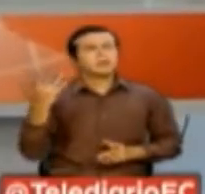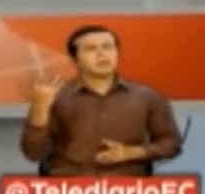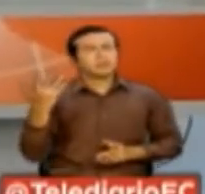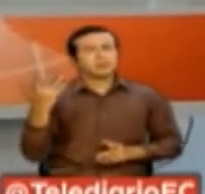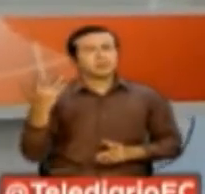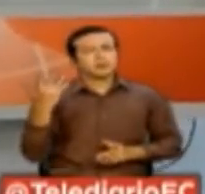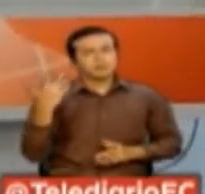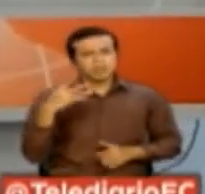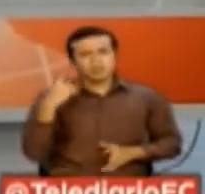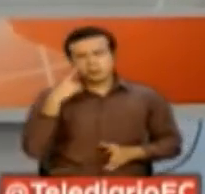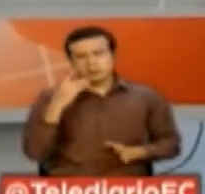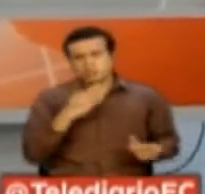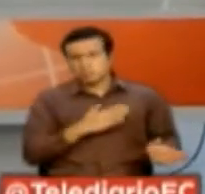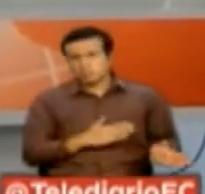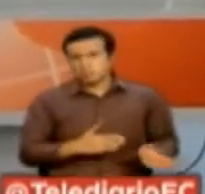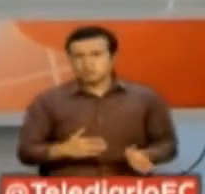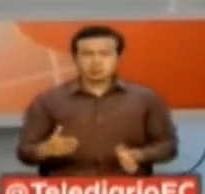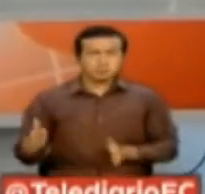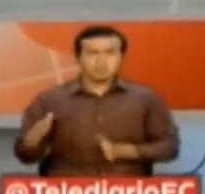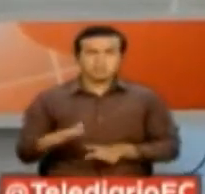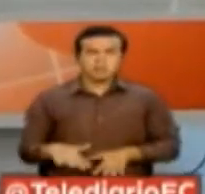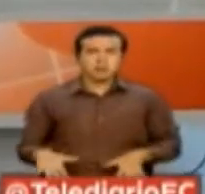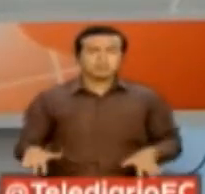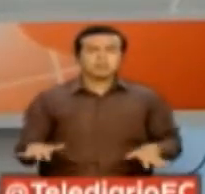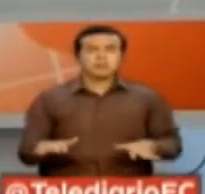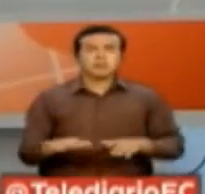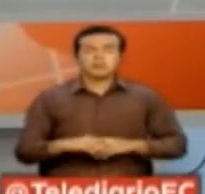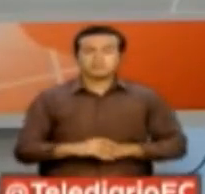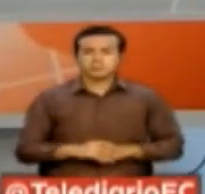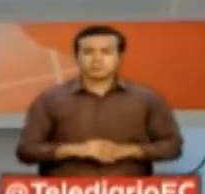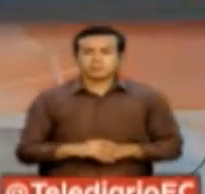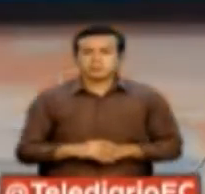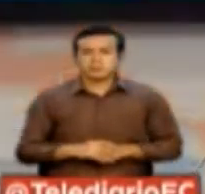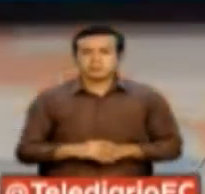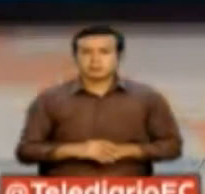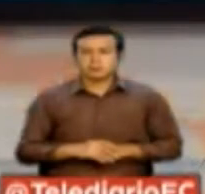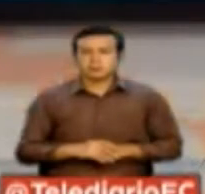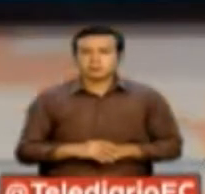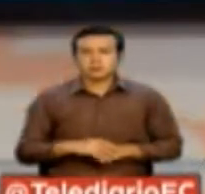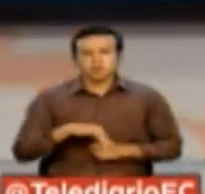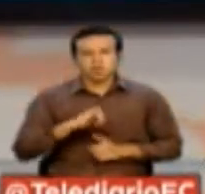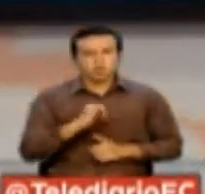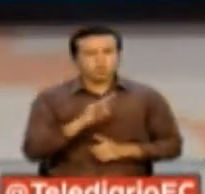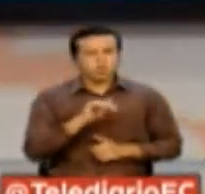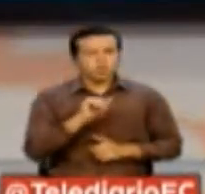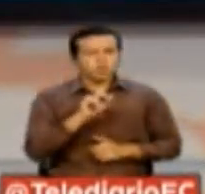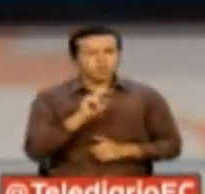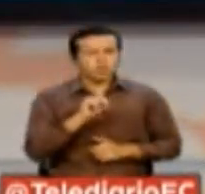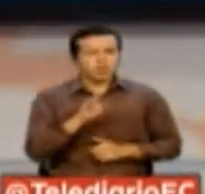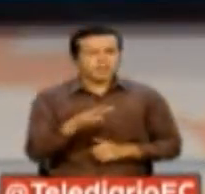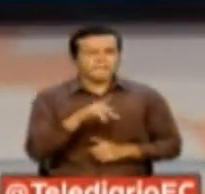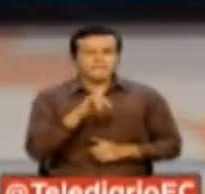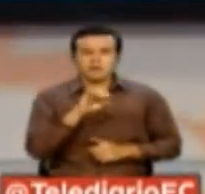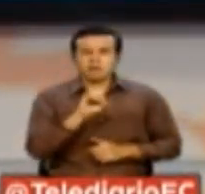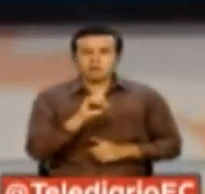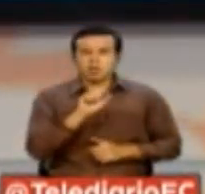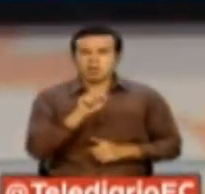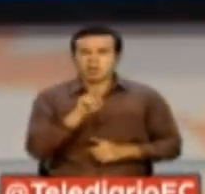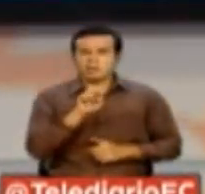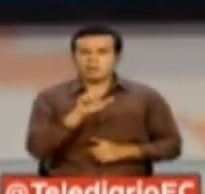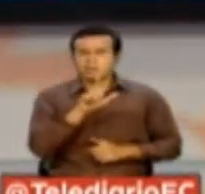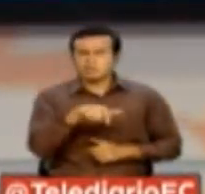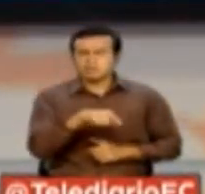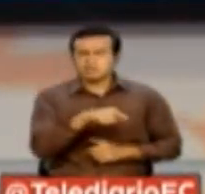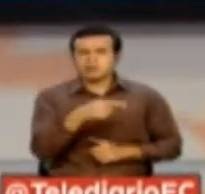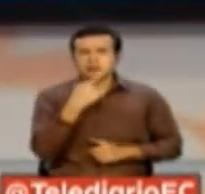el hecho de que sea como el nombre juan piguave el intermediario que ella